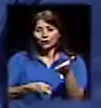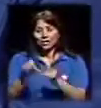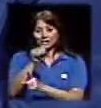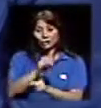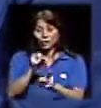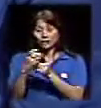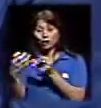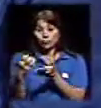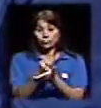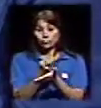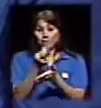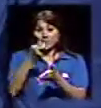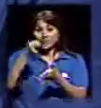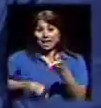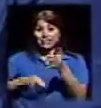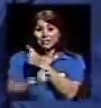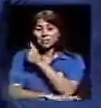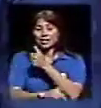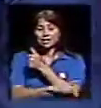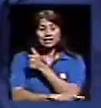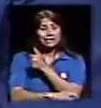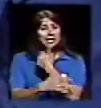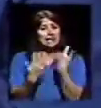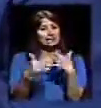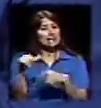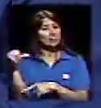es crítica y que nosotros